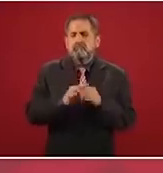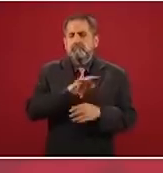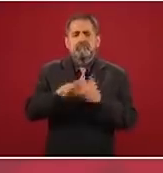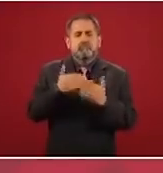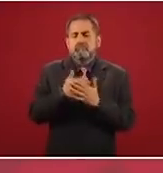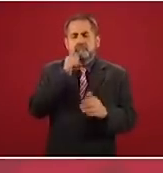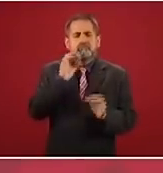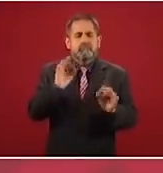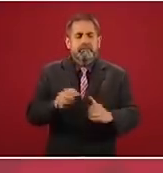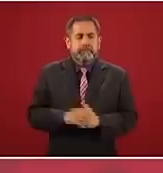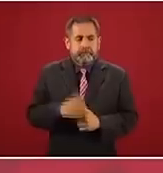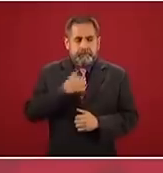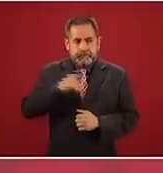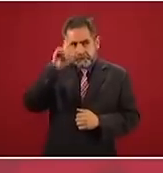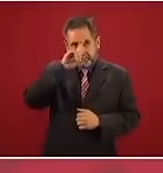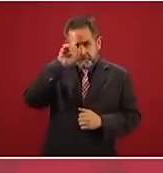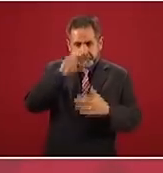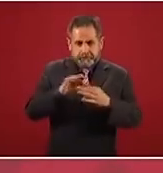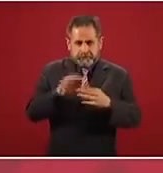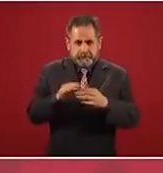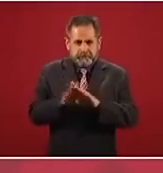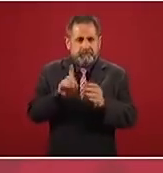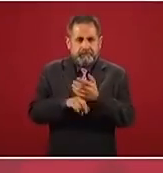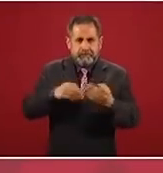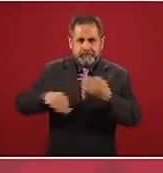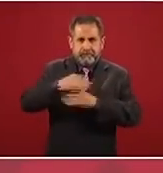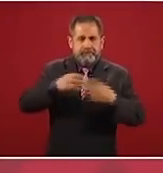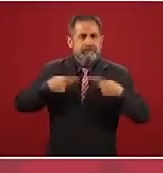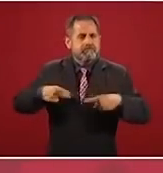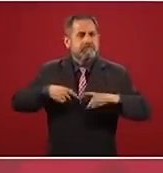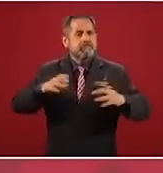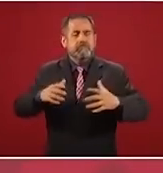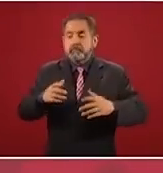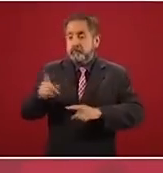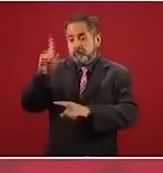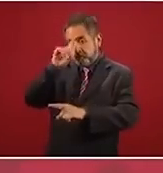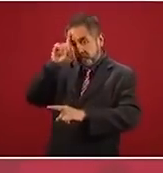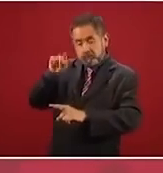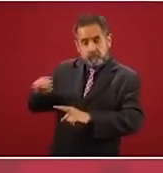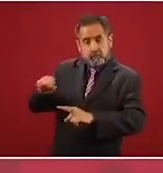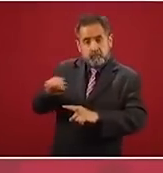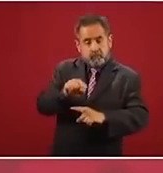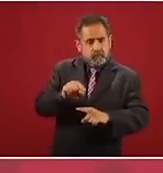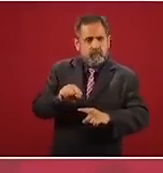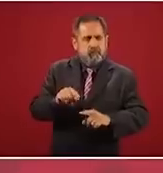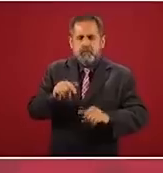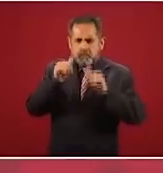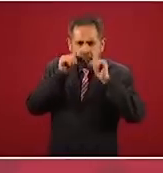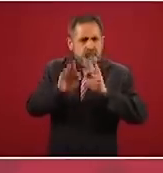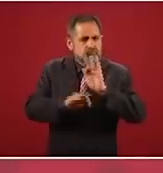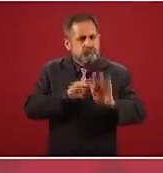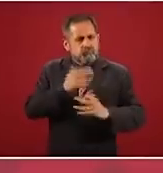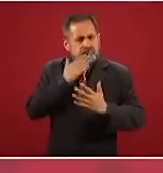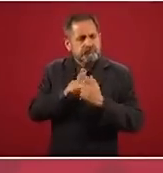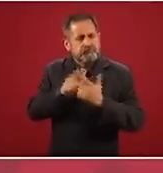mismo. Y la recomendación a todos los servidores públicos es que se le dé un buen trato a los ciudadanos,